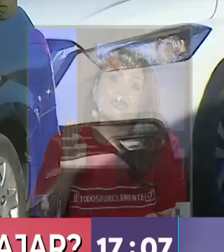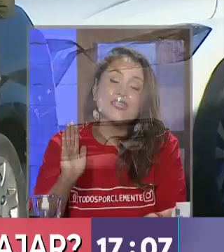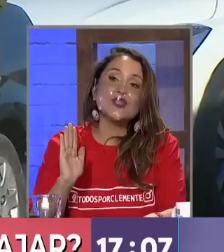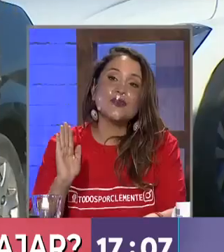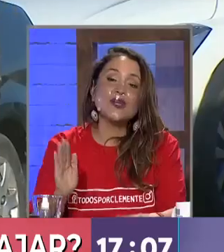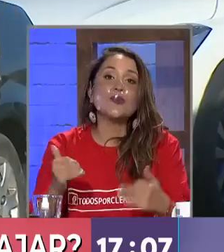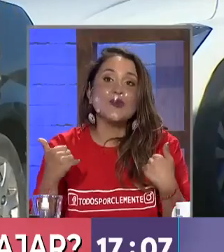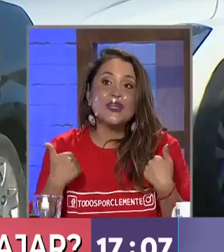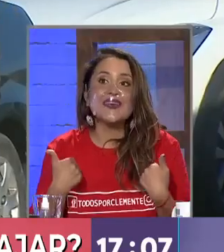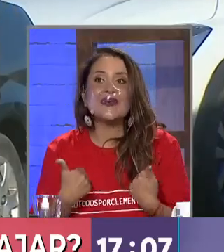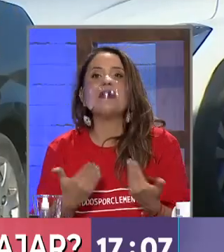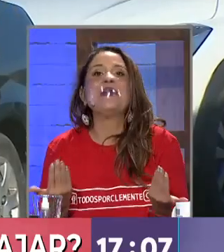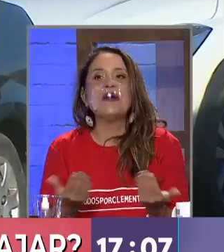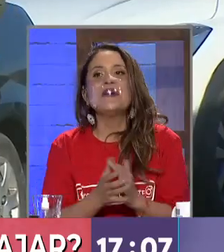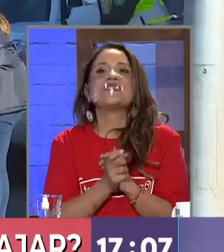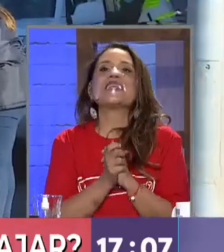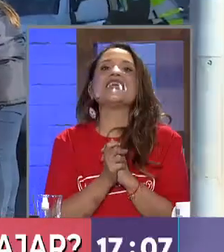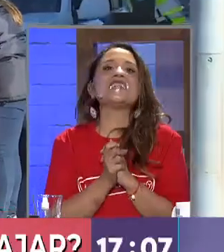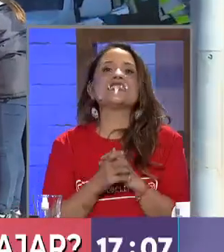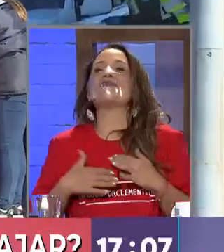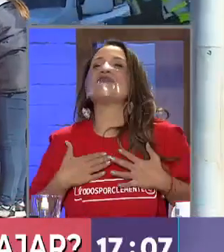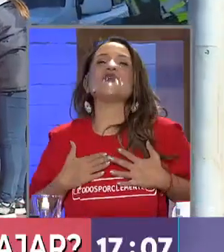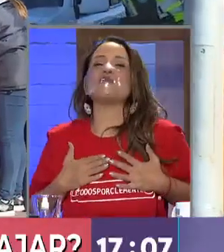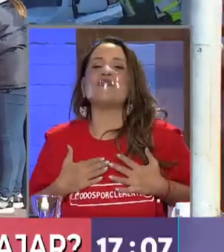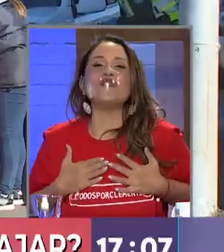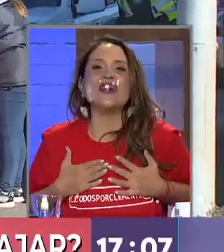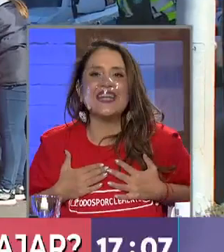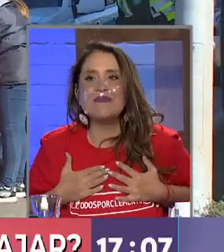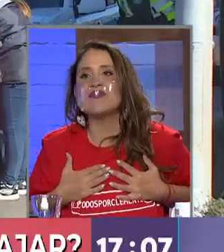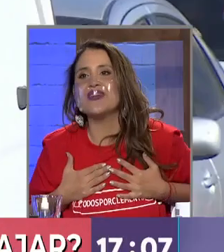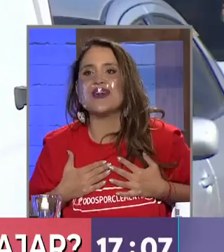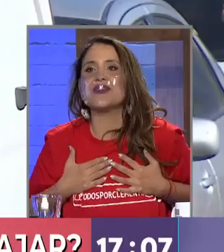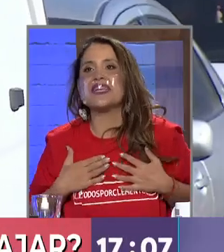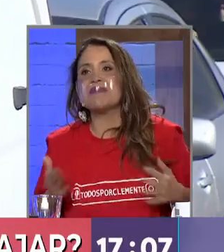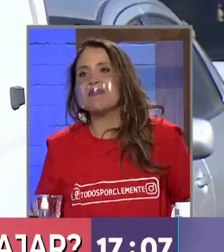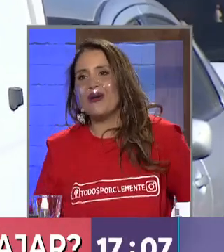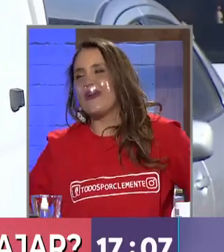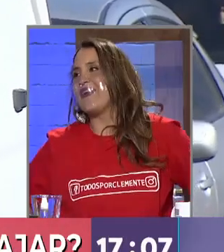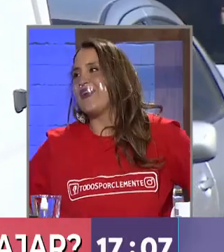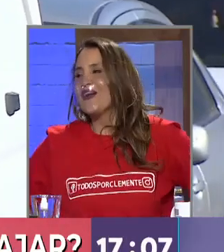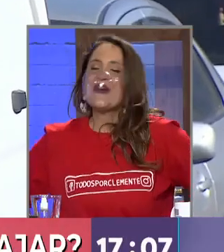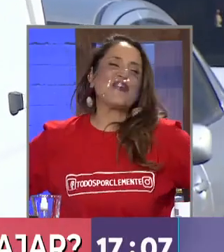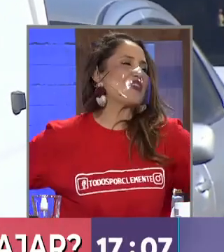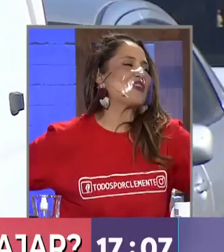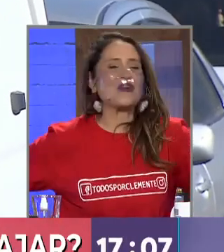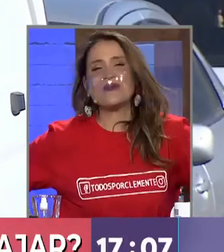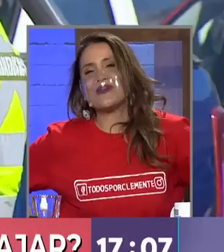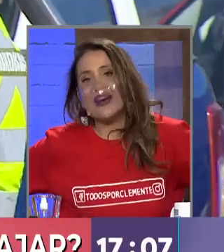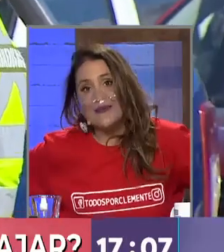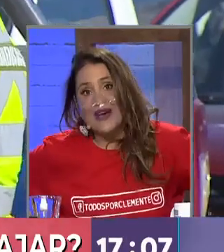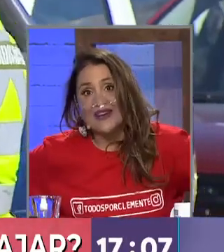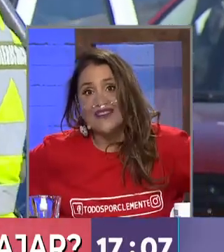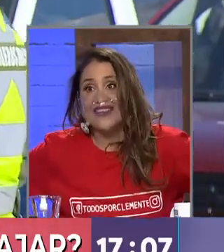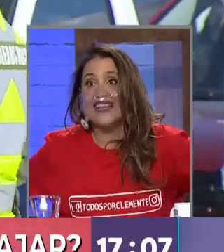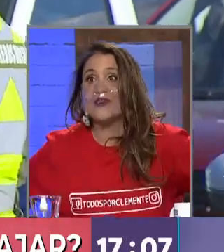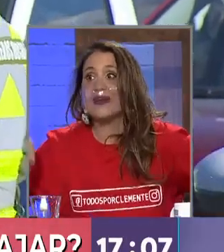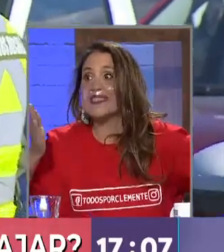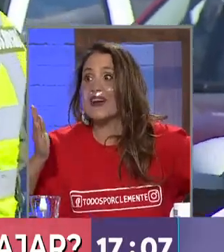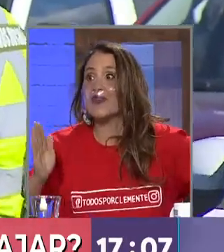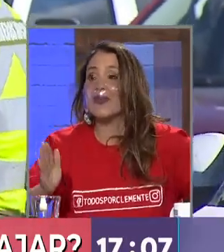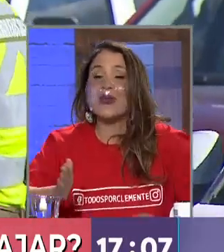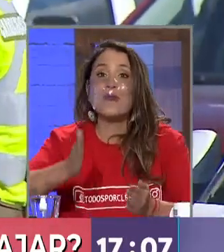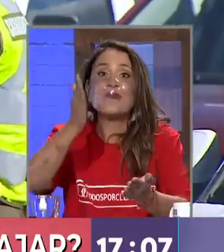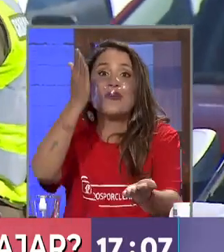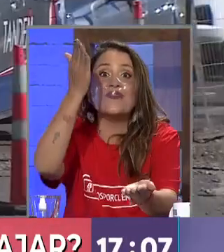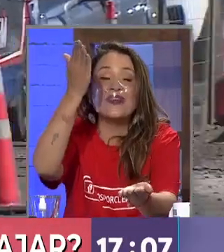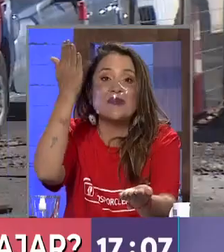dudando si votar el domingo porque, teniente, me voy para afuera, me voy a Coquimbo. Oye, digo, ¿cómo nos ha cambiado la vida el año pasado?